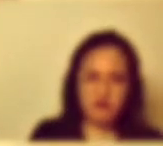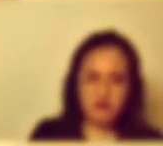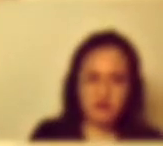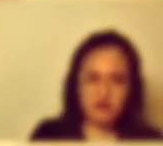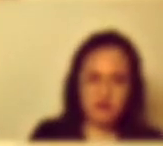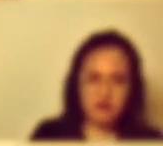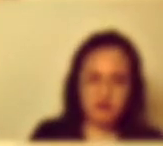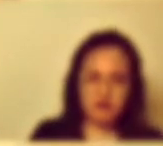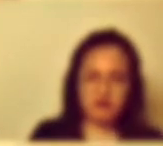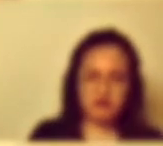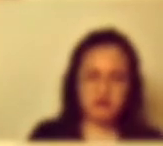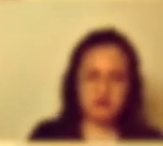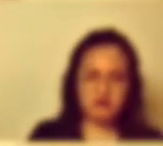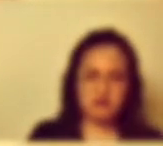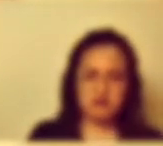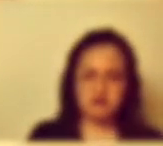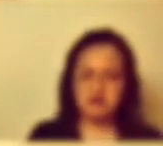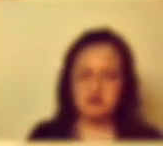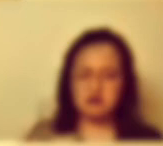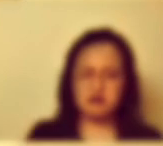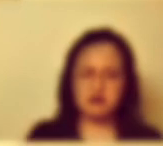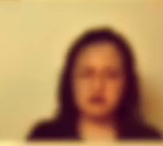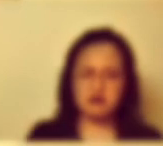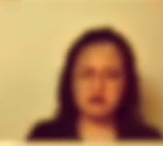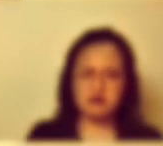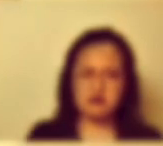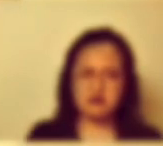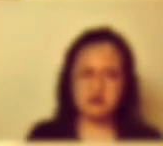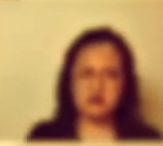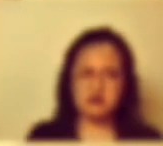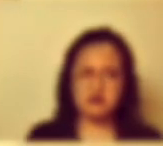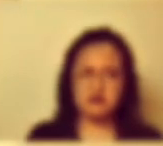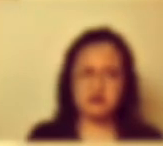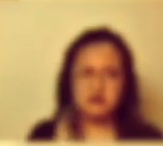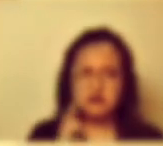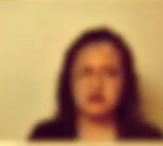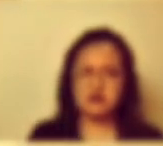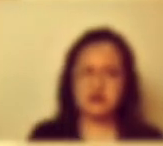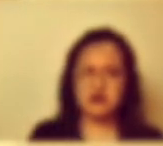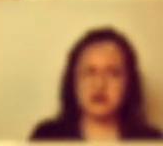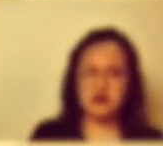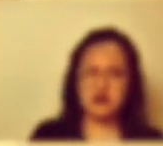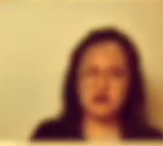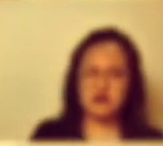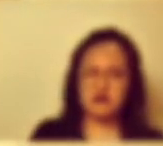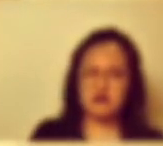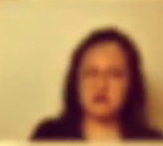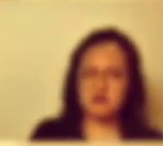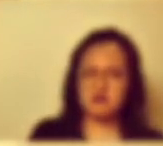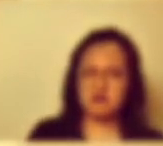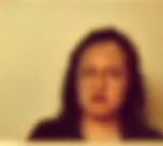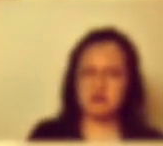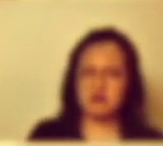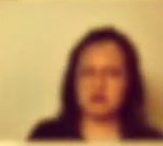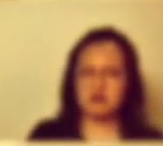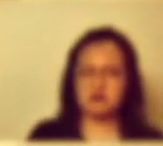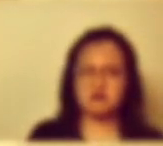Y de ahí se van los hijos de estos personajes